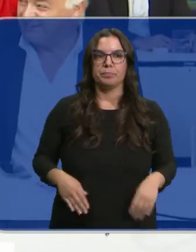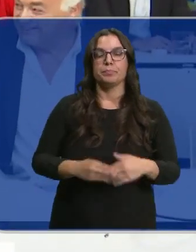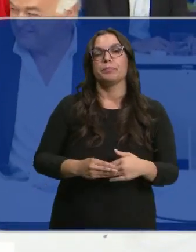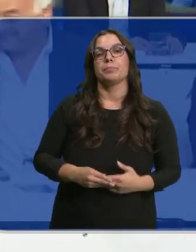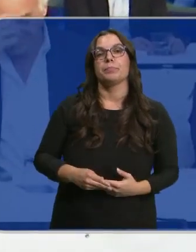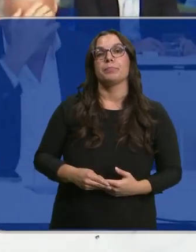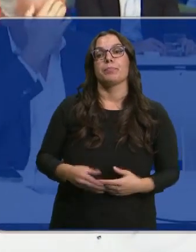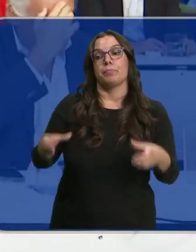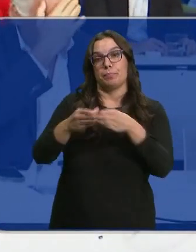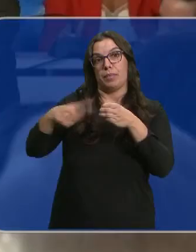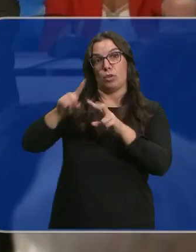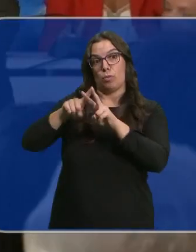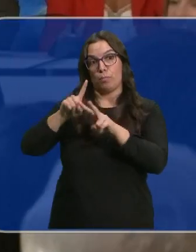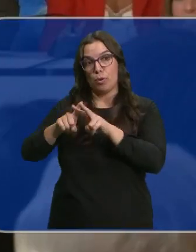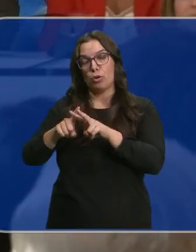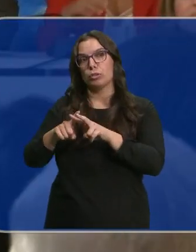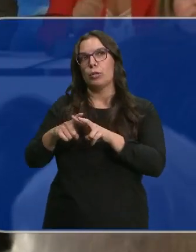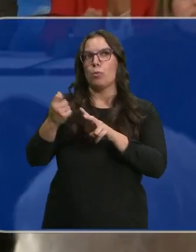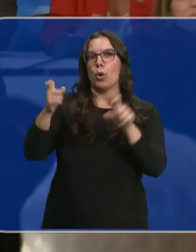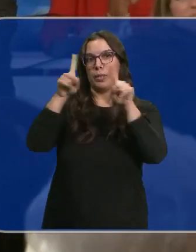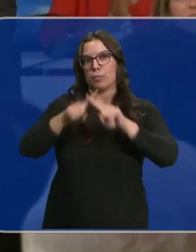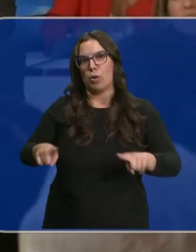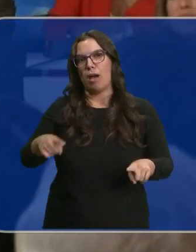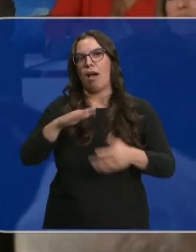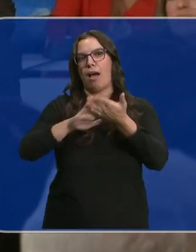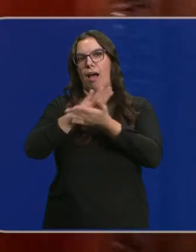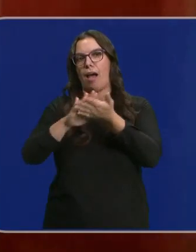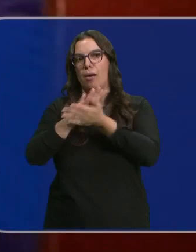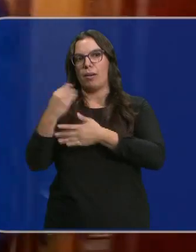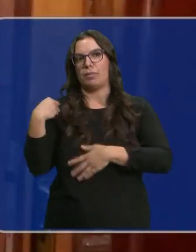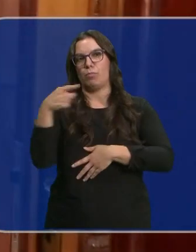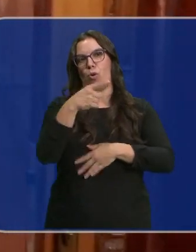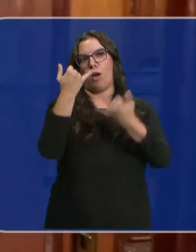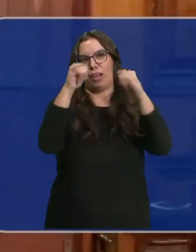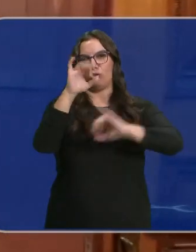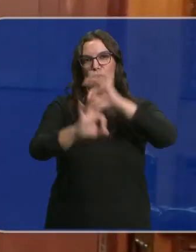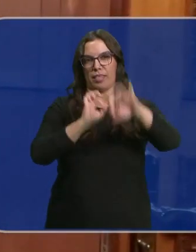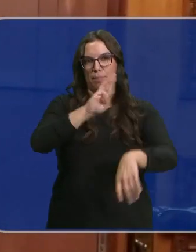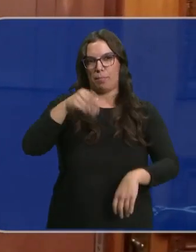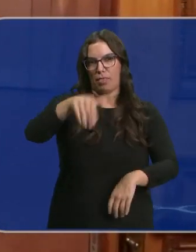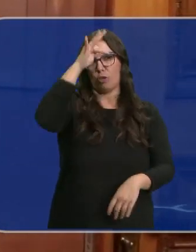las que los de Abascal, sin mencionarlo directamente, se han referido a ese anunciado acto del PP.